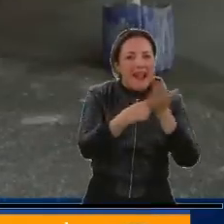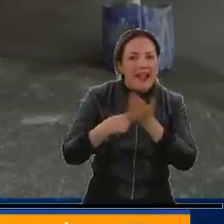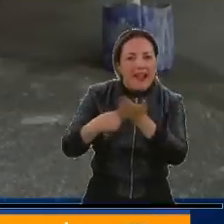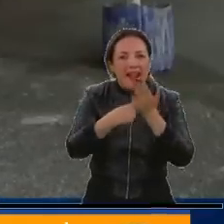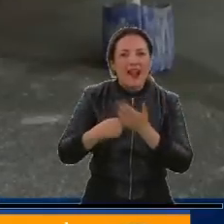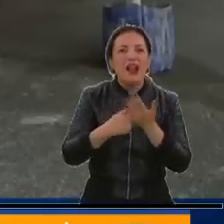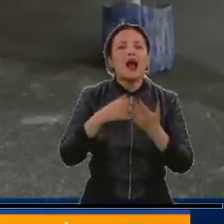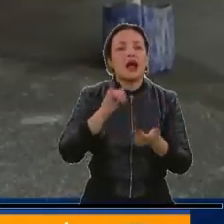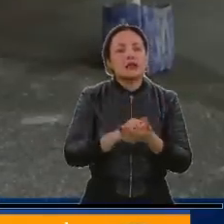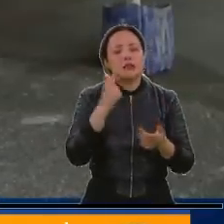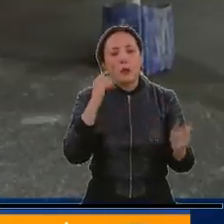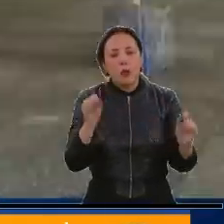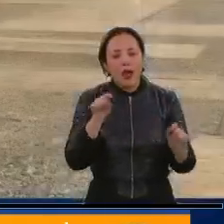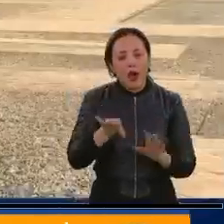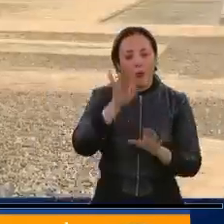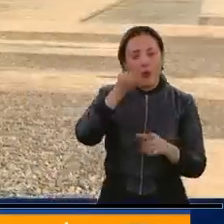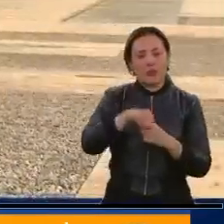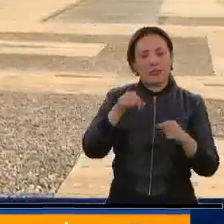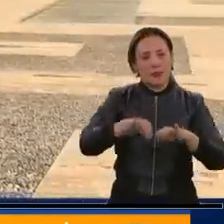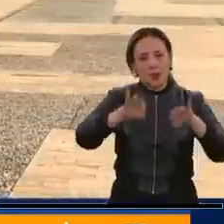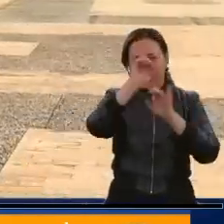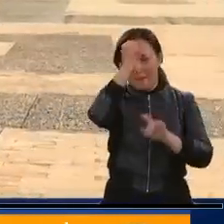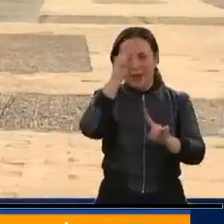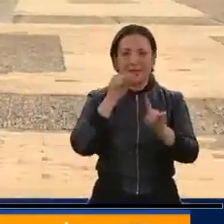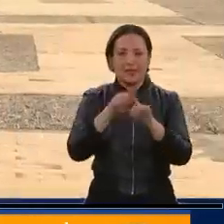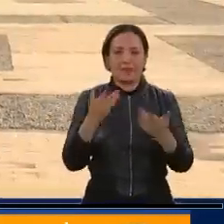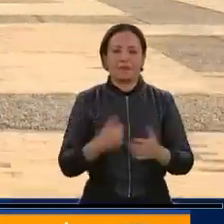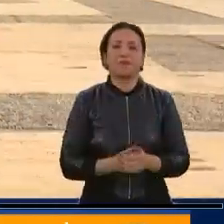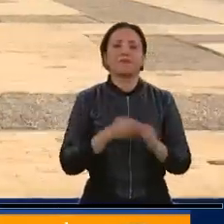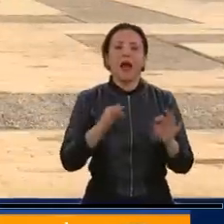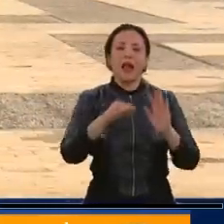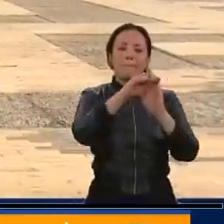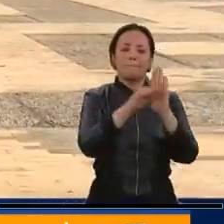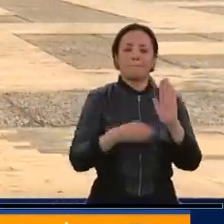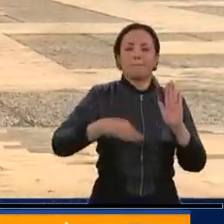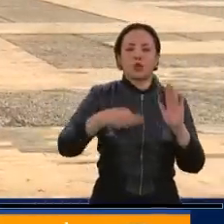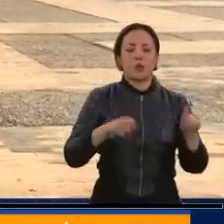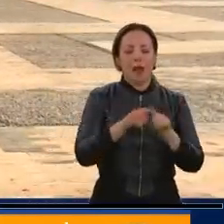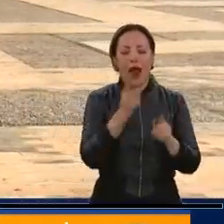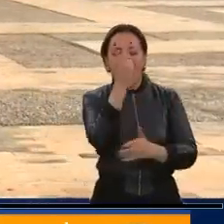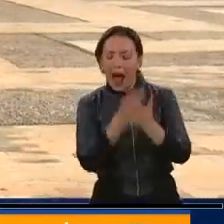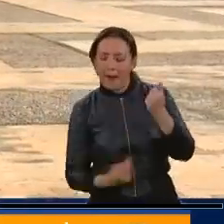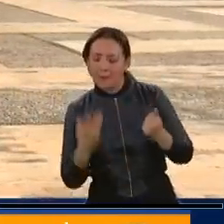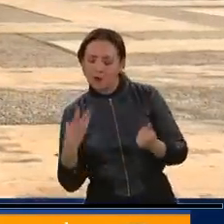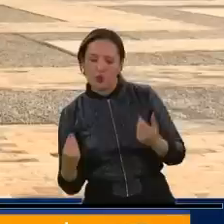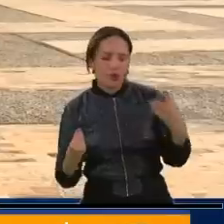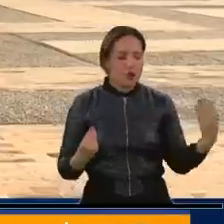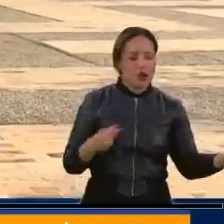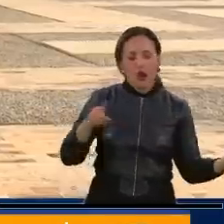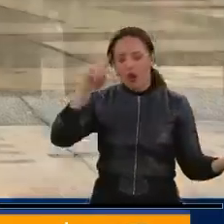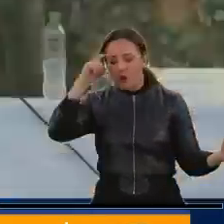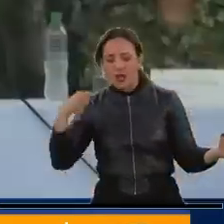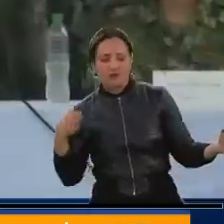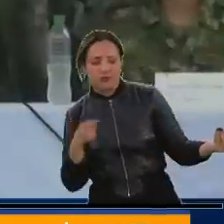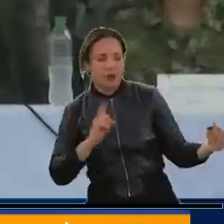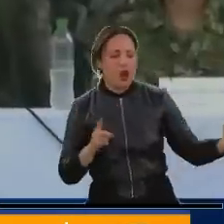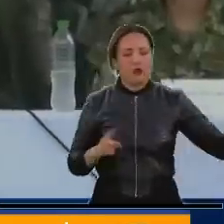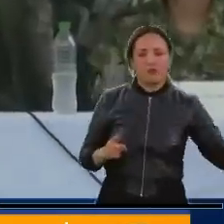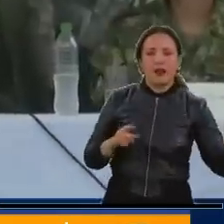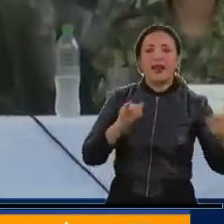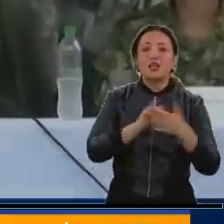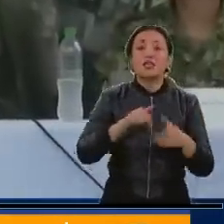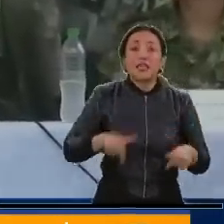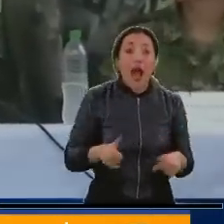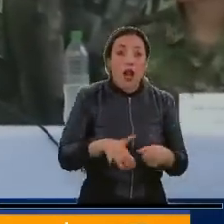se tome este como punto central, establecer un protocolo para un cese bilateral, de manera que esta crisis que ha tenido